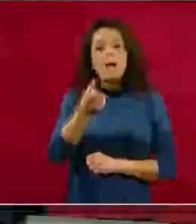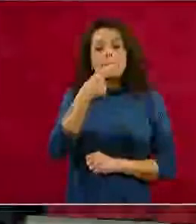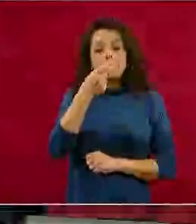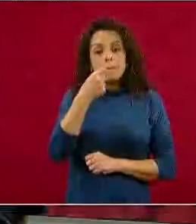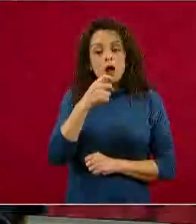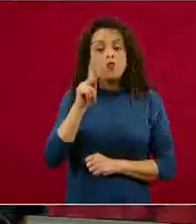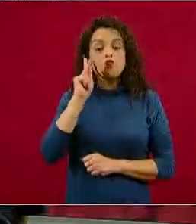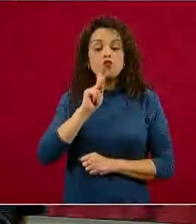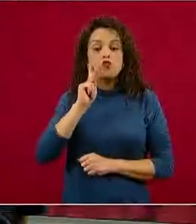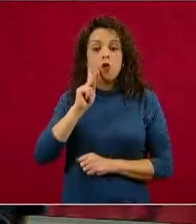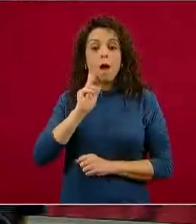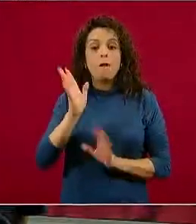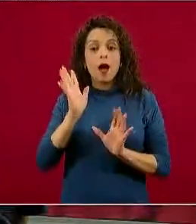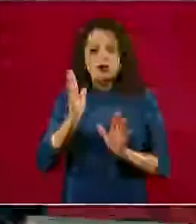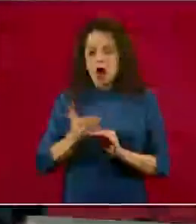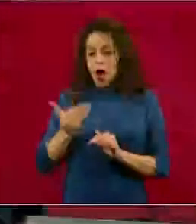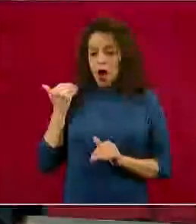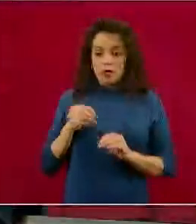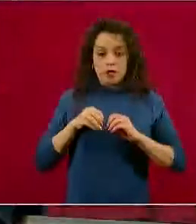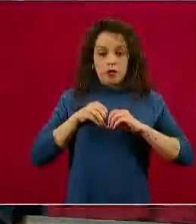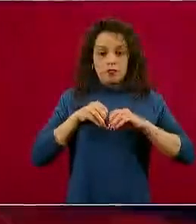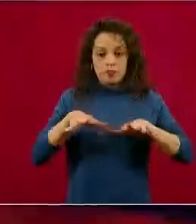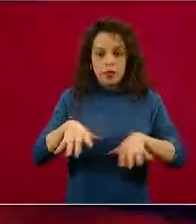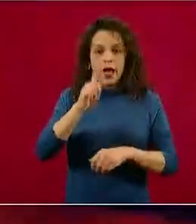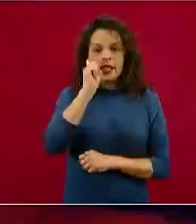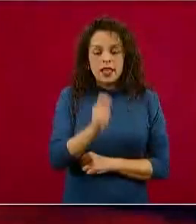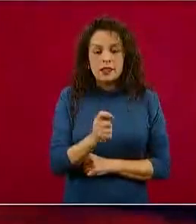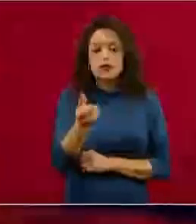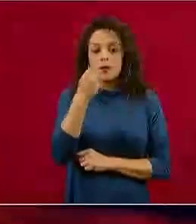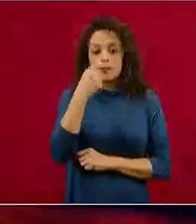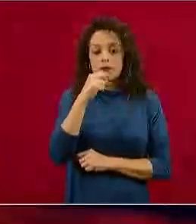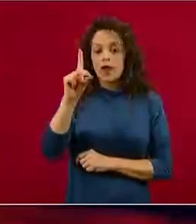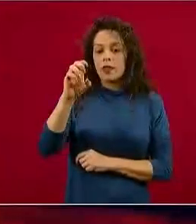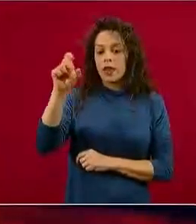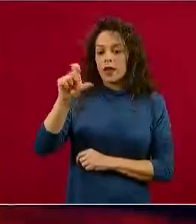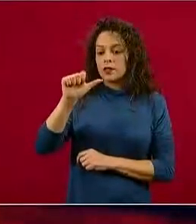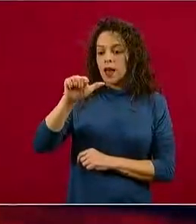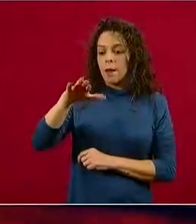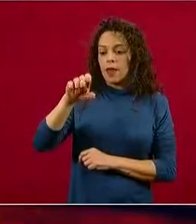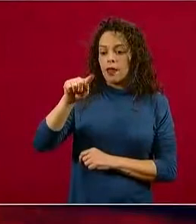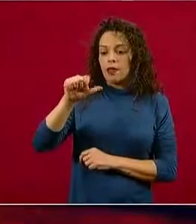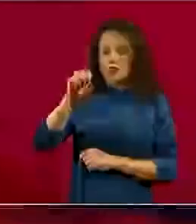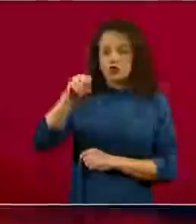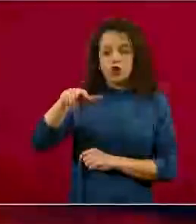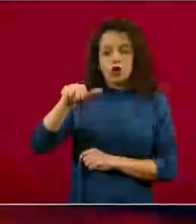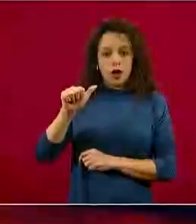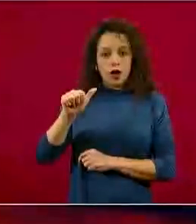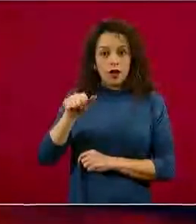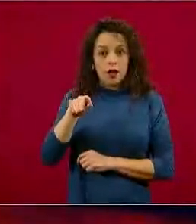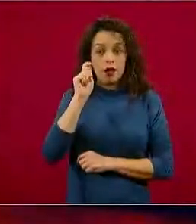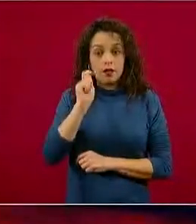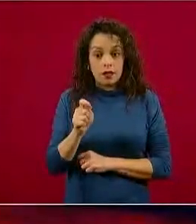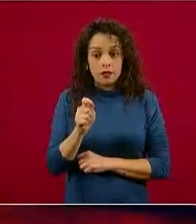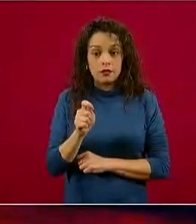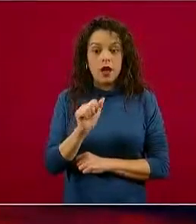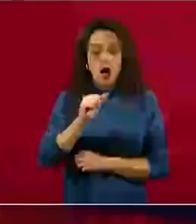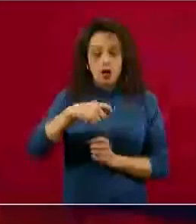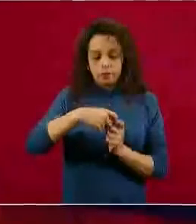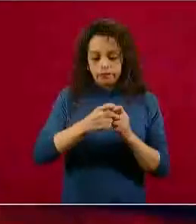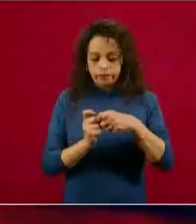clínico previamente publicado, y es dexametasona. Dexametasona es un fármaco de la clase molecular